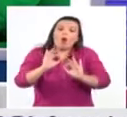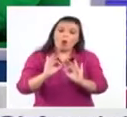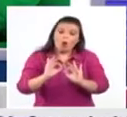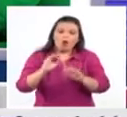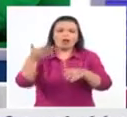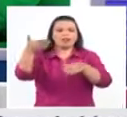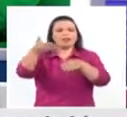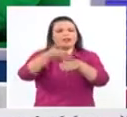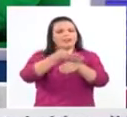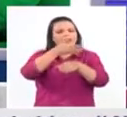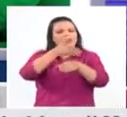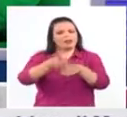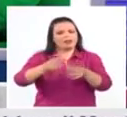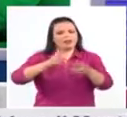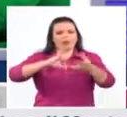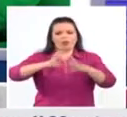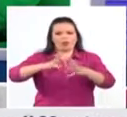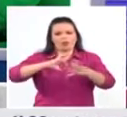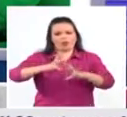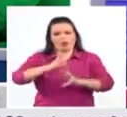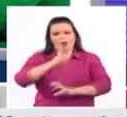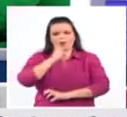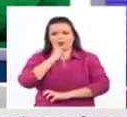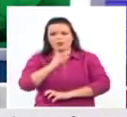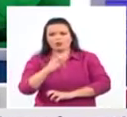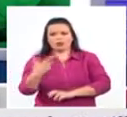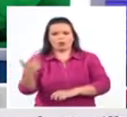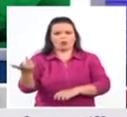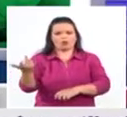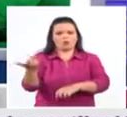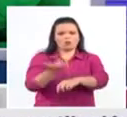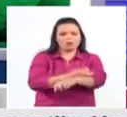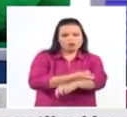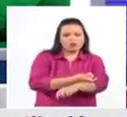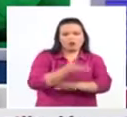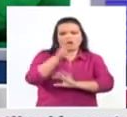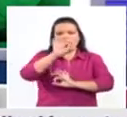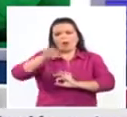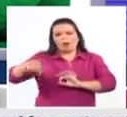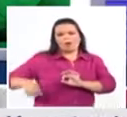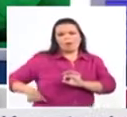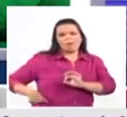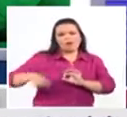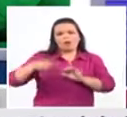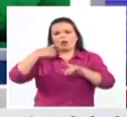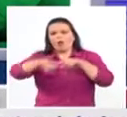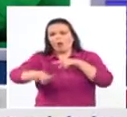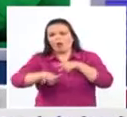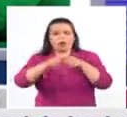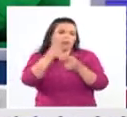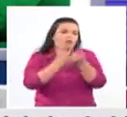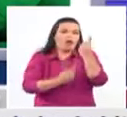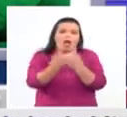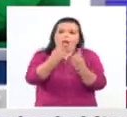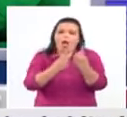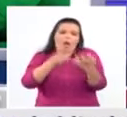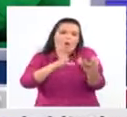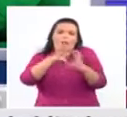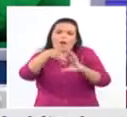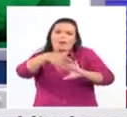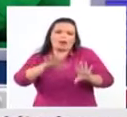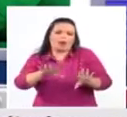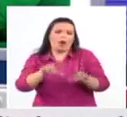intervención sanitaria. Y otro elemento que ha demostrado que hace una especie de particularidad es lo que tiene que ver